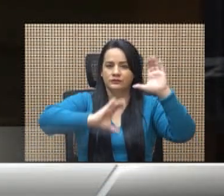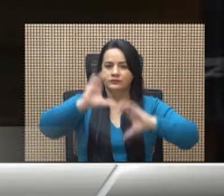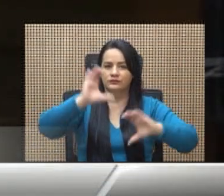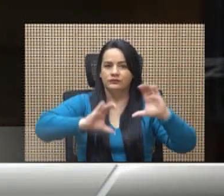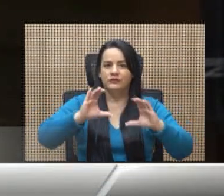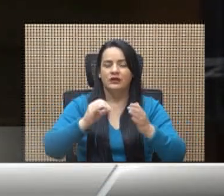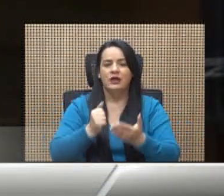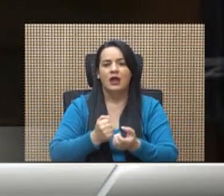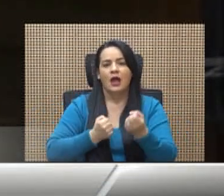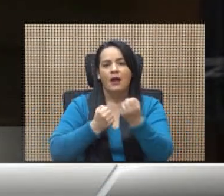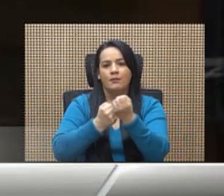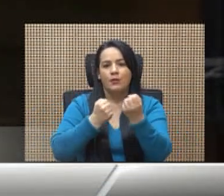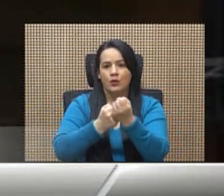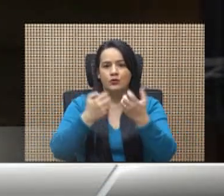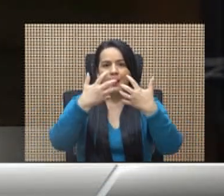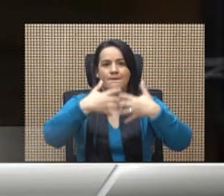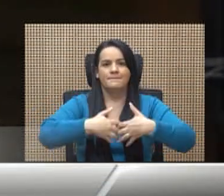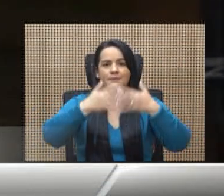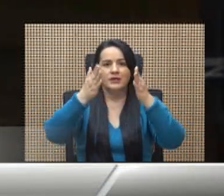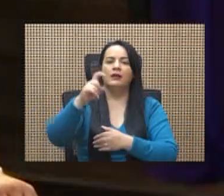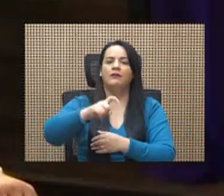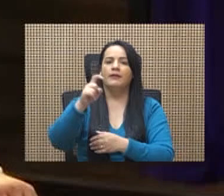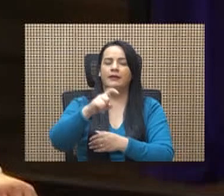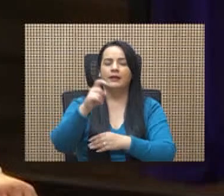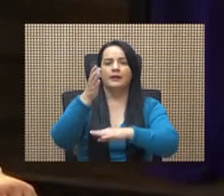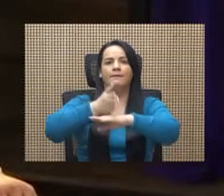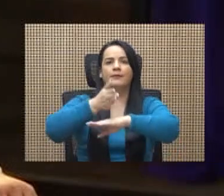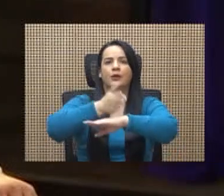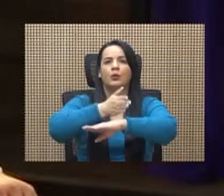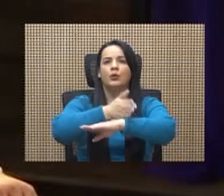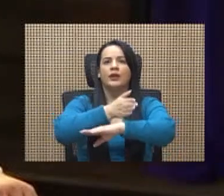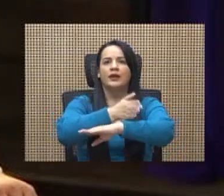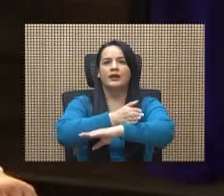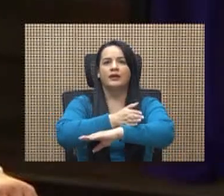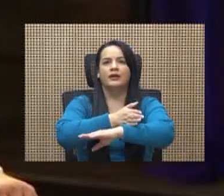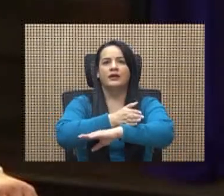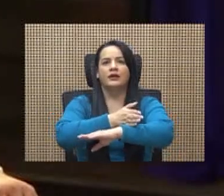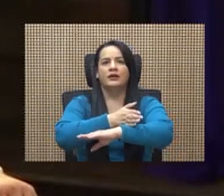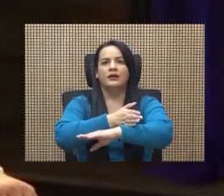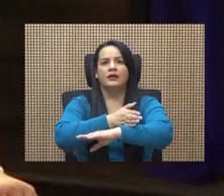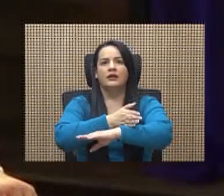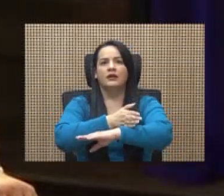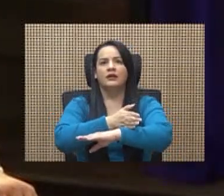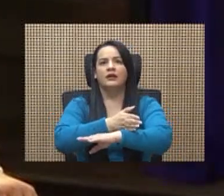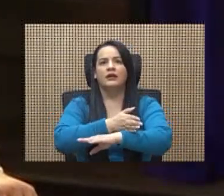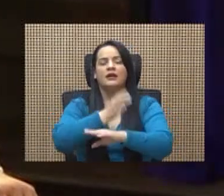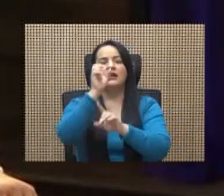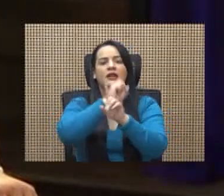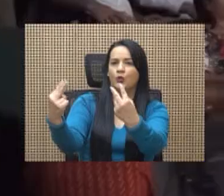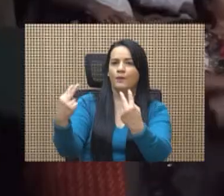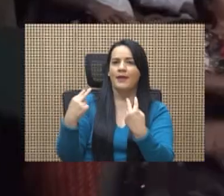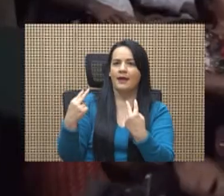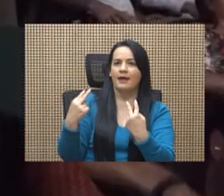nuestros empresarios de la zona su compañera de bancada catering moreira brawn también alzó su voz